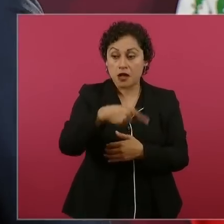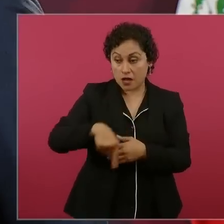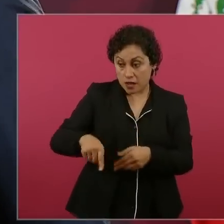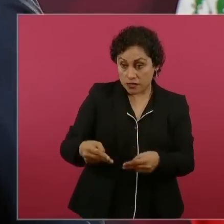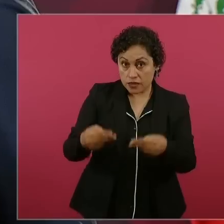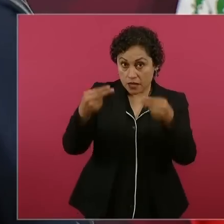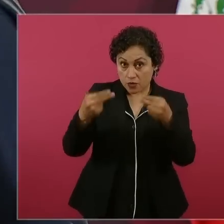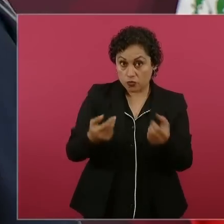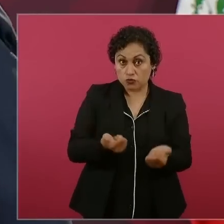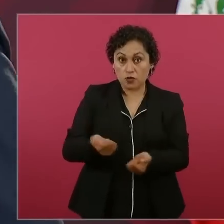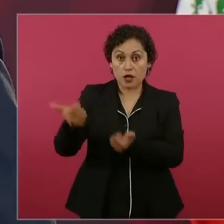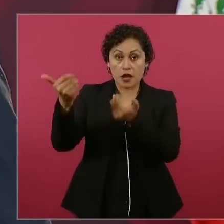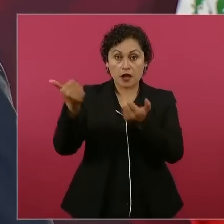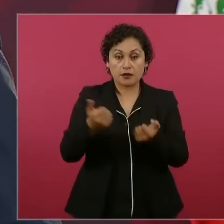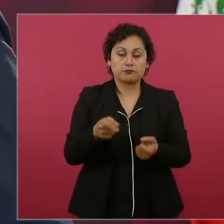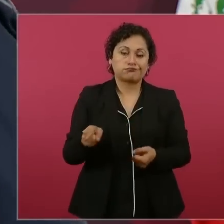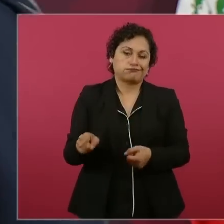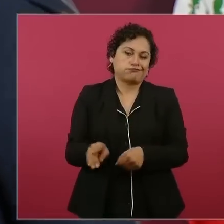porque